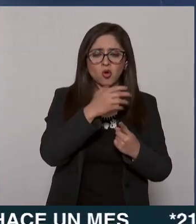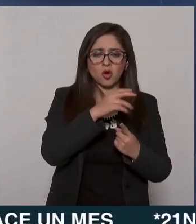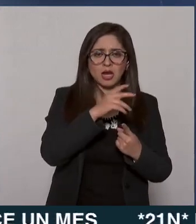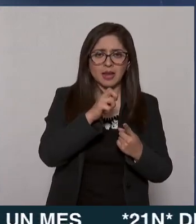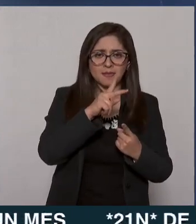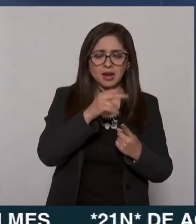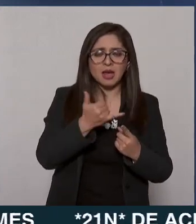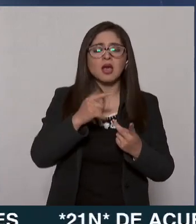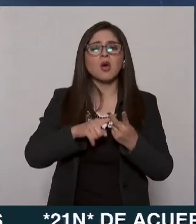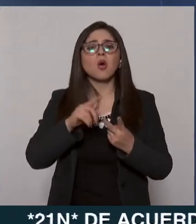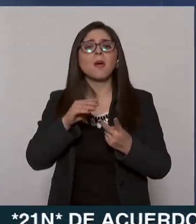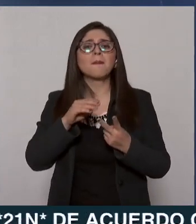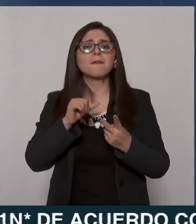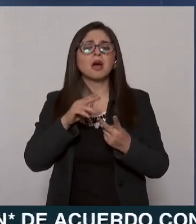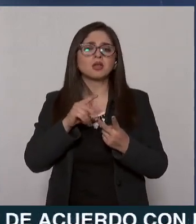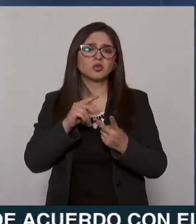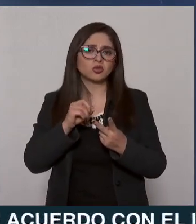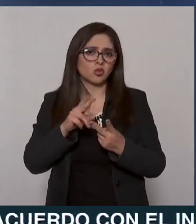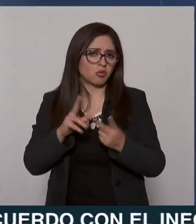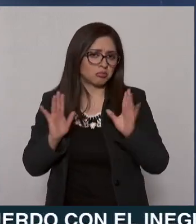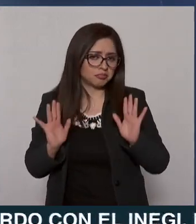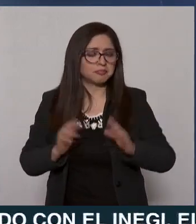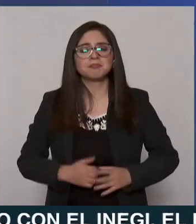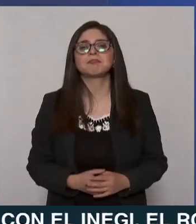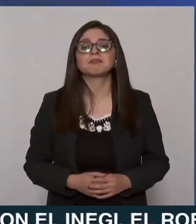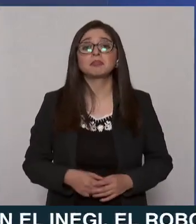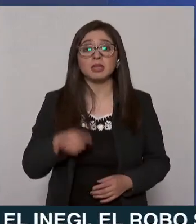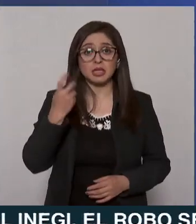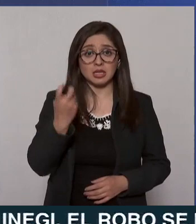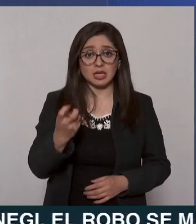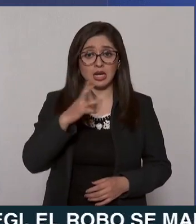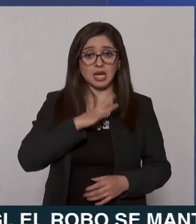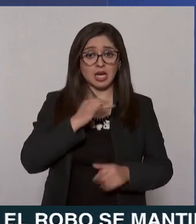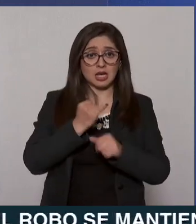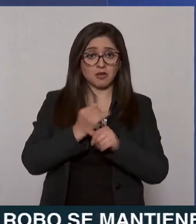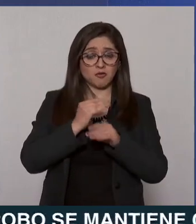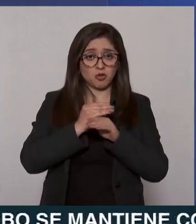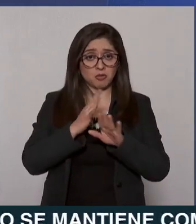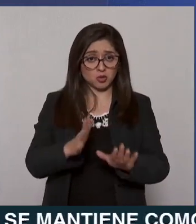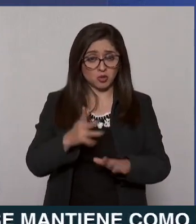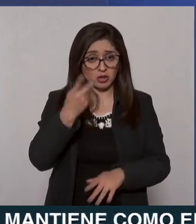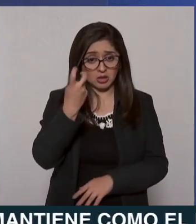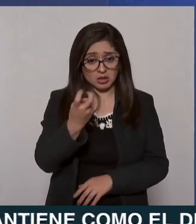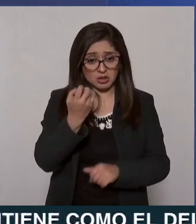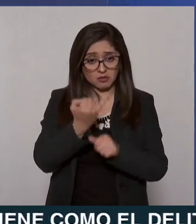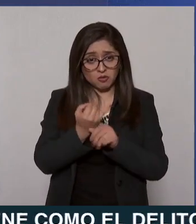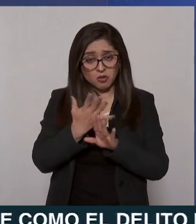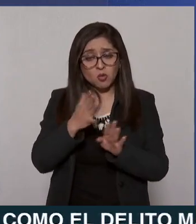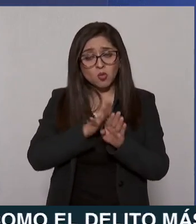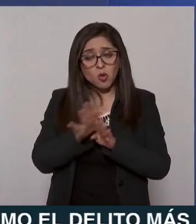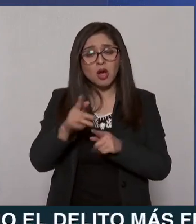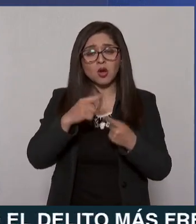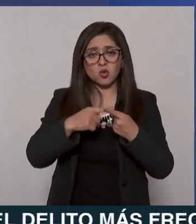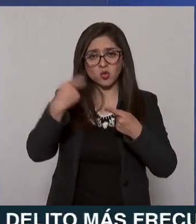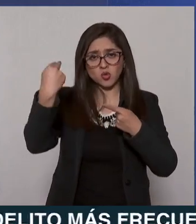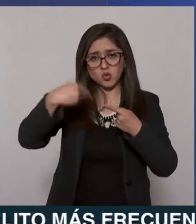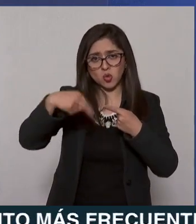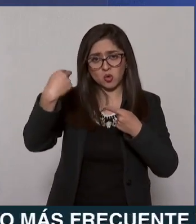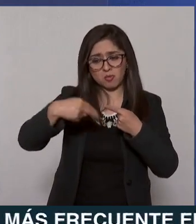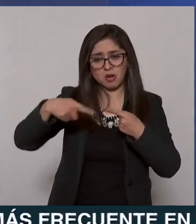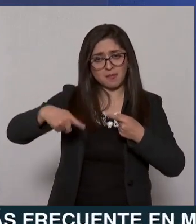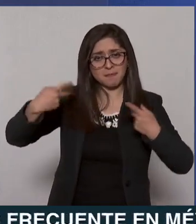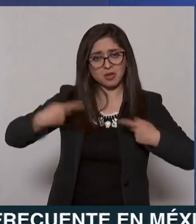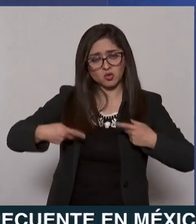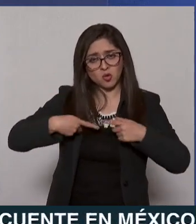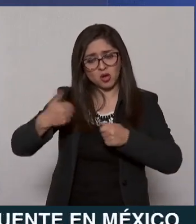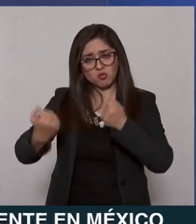marca que tengas. Y ahí vamos a poder encontrar todos los detalles de esta aplicación, es decir, los datos que contiene son el nombre de los operadores,